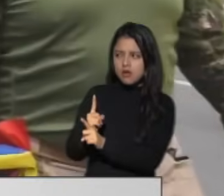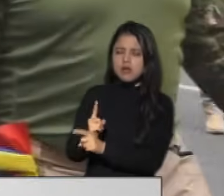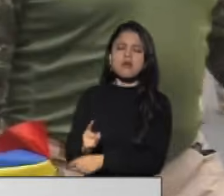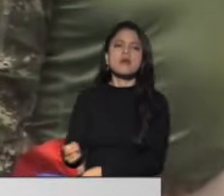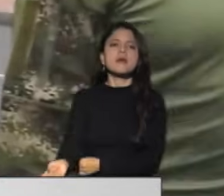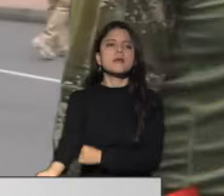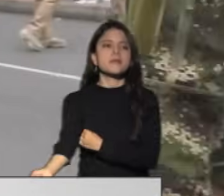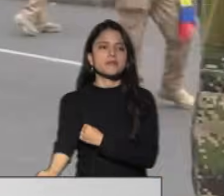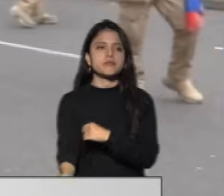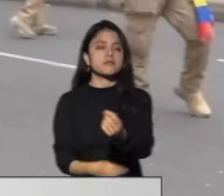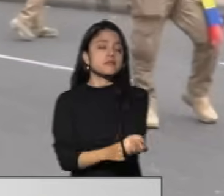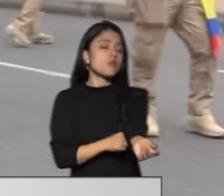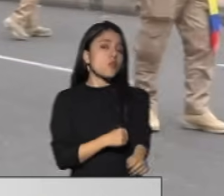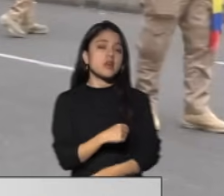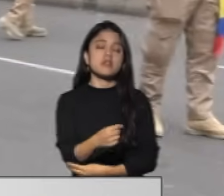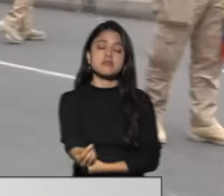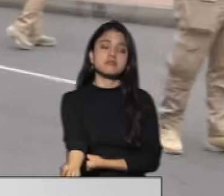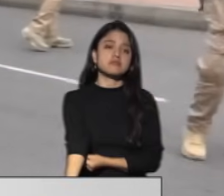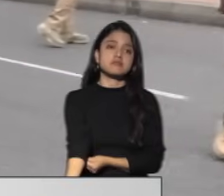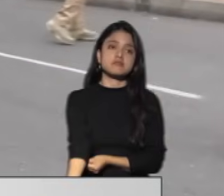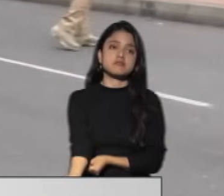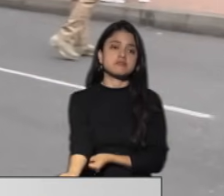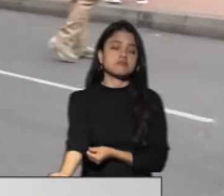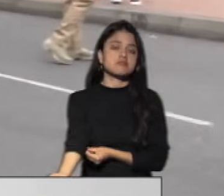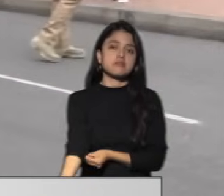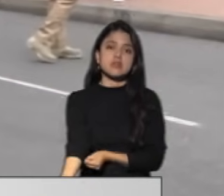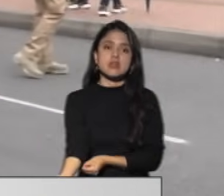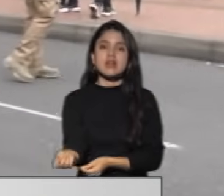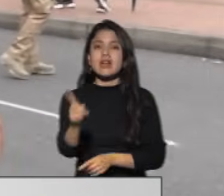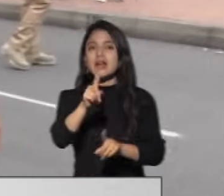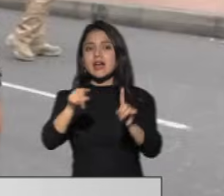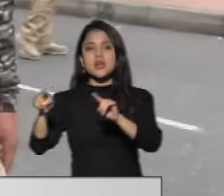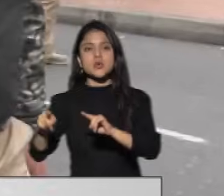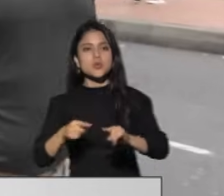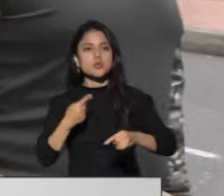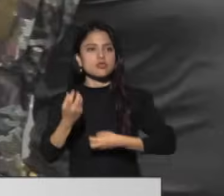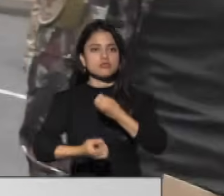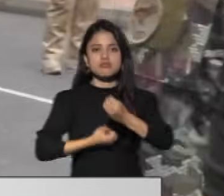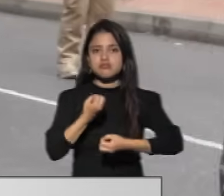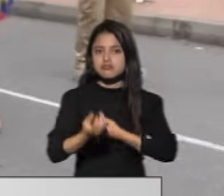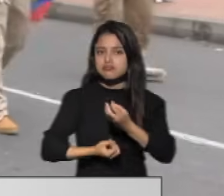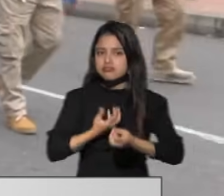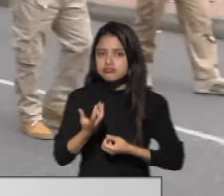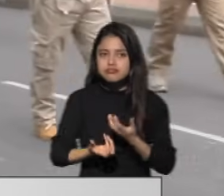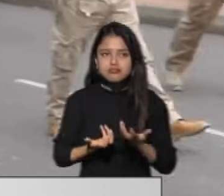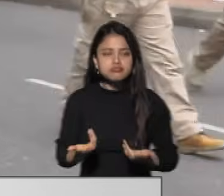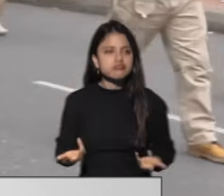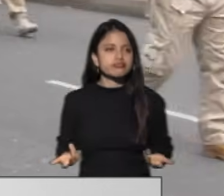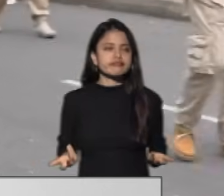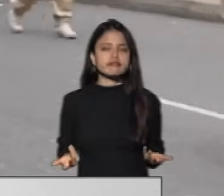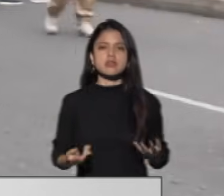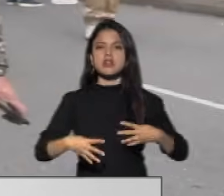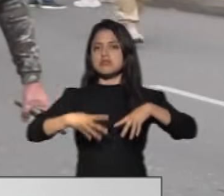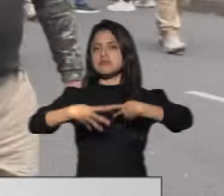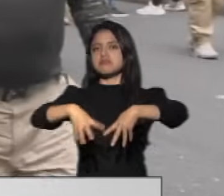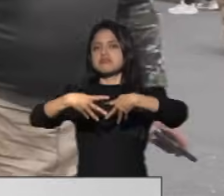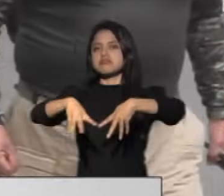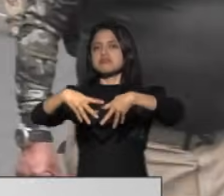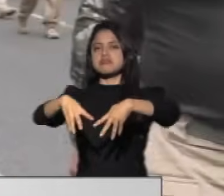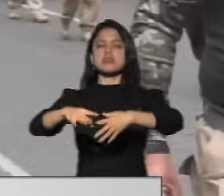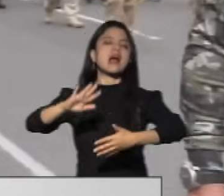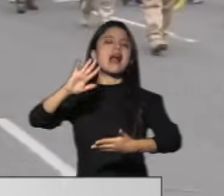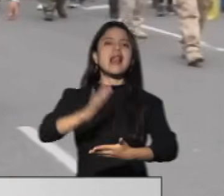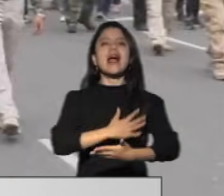diseminar, son muchas maneras de expresarlos. Algunos los expresan con digamos con mayor responsabilidad, otros lo